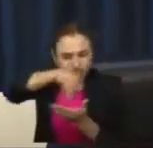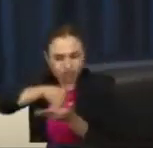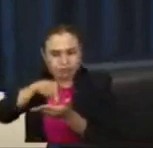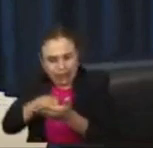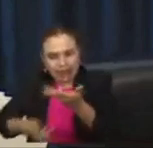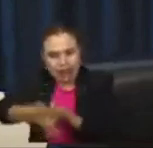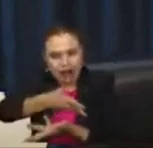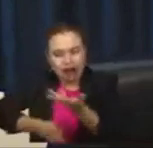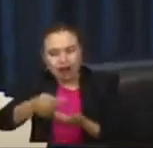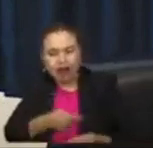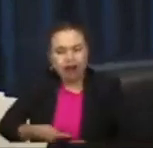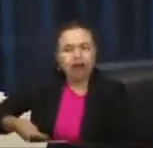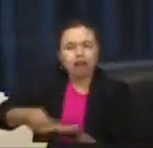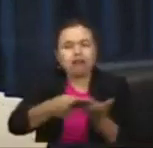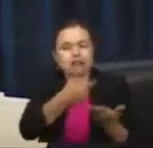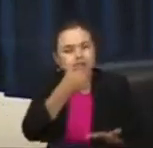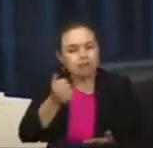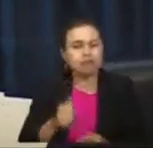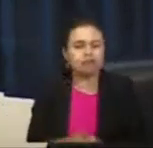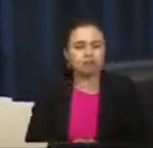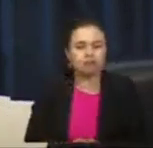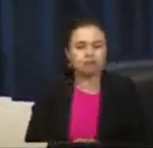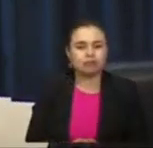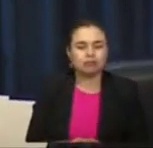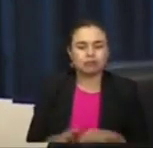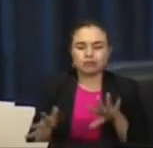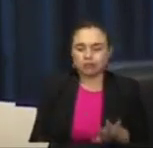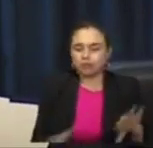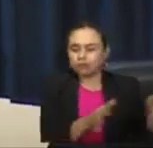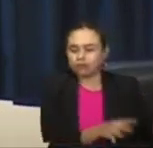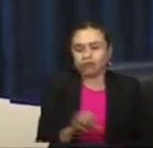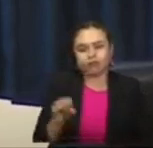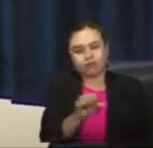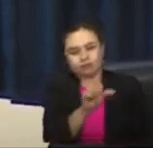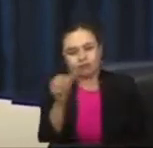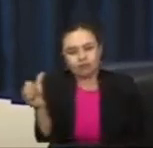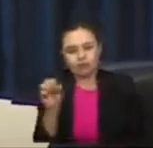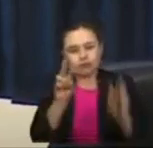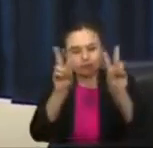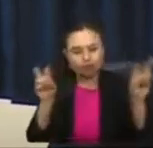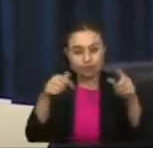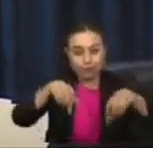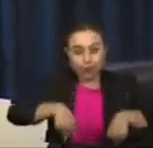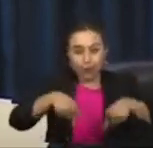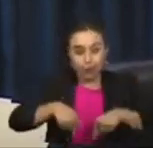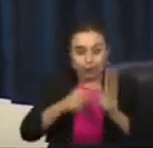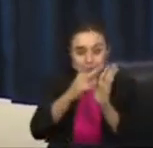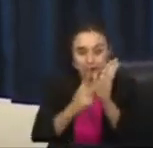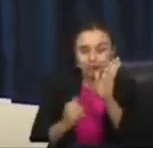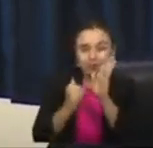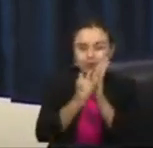permite la cuestión de orden, con el beneplácito del Pleno me presento con un anteproyecto de